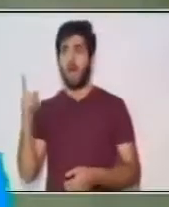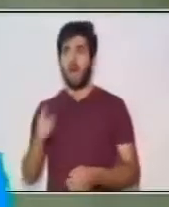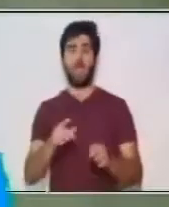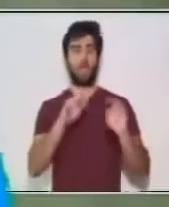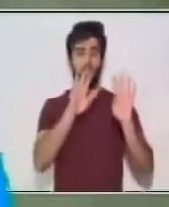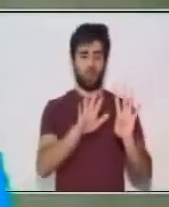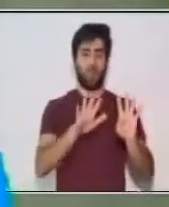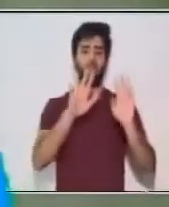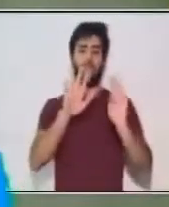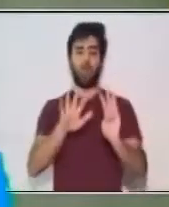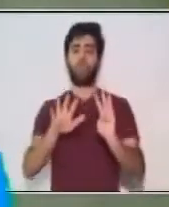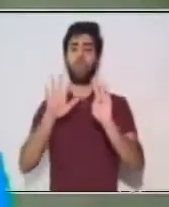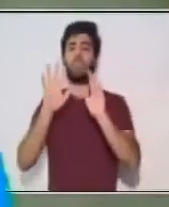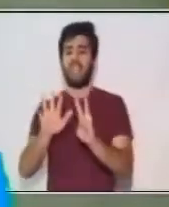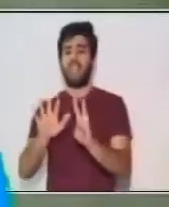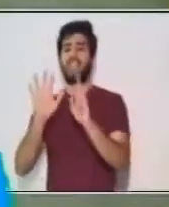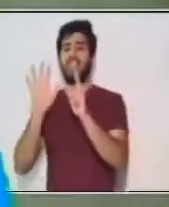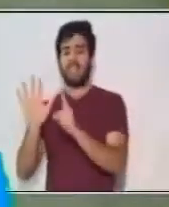Así es,